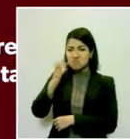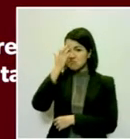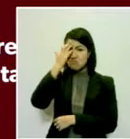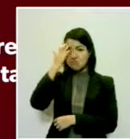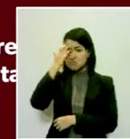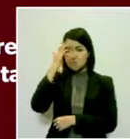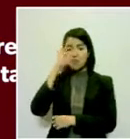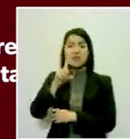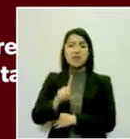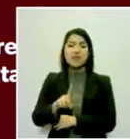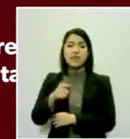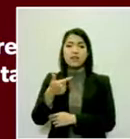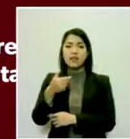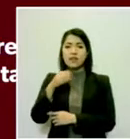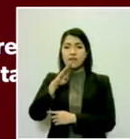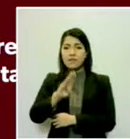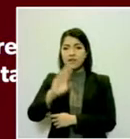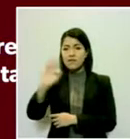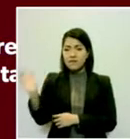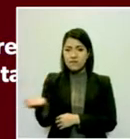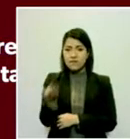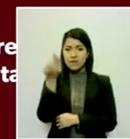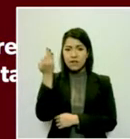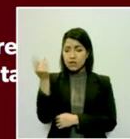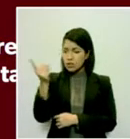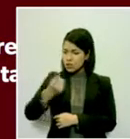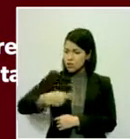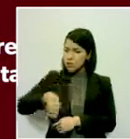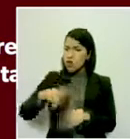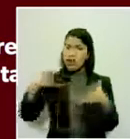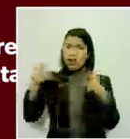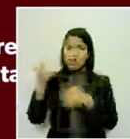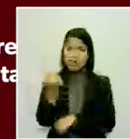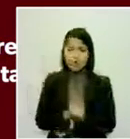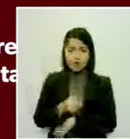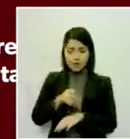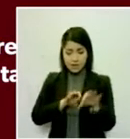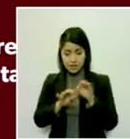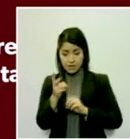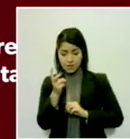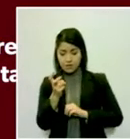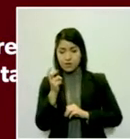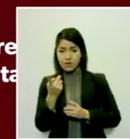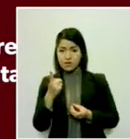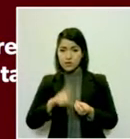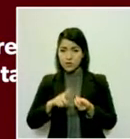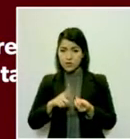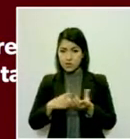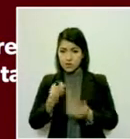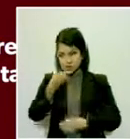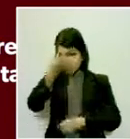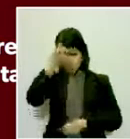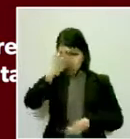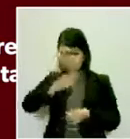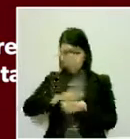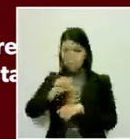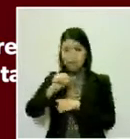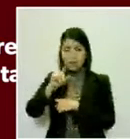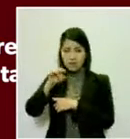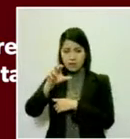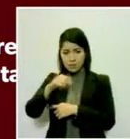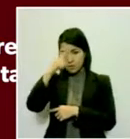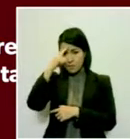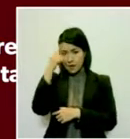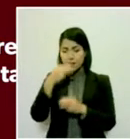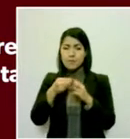por la DGB federal y nosotros hicimos ese trabajo en la dirección académica para que todas las